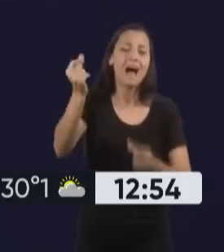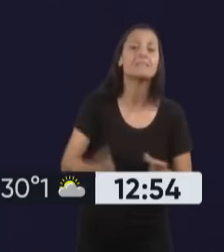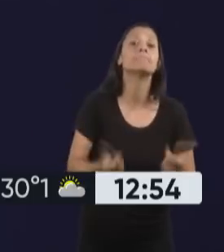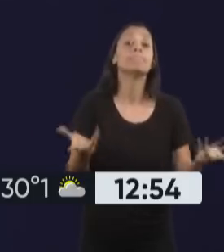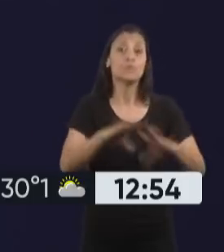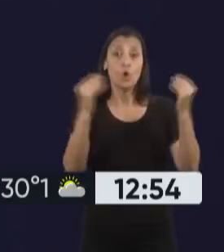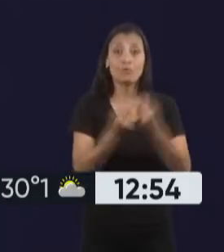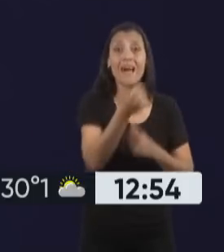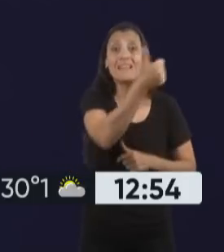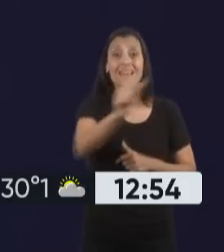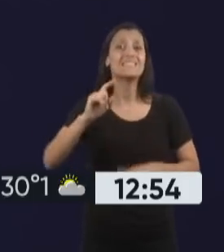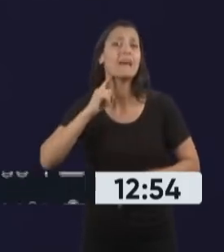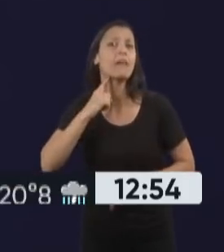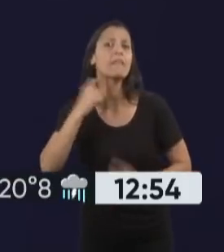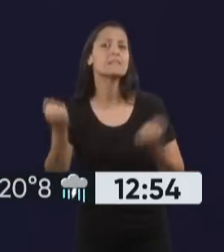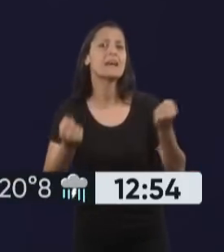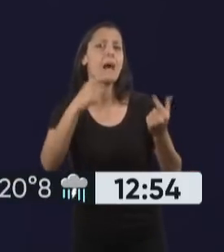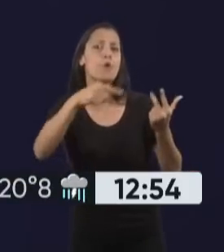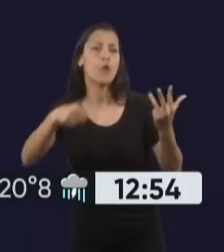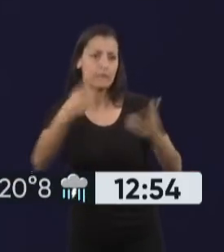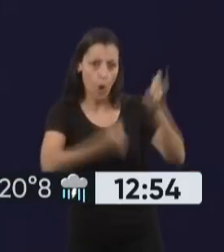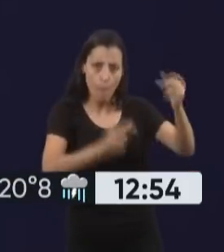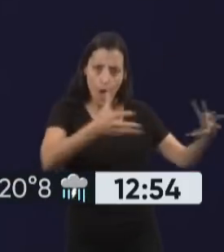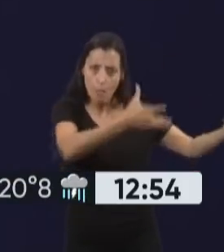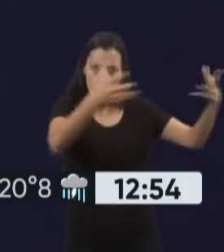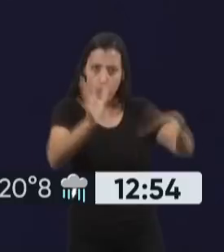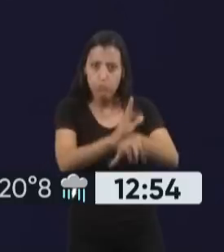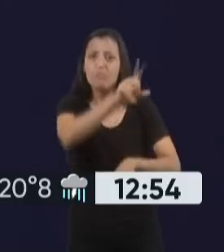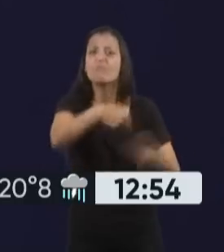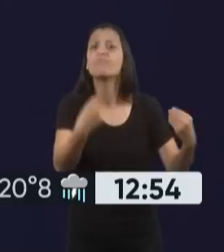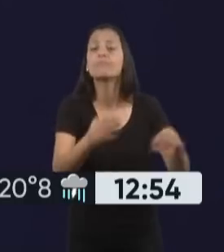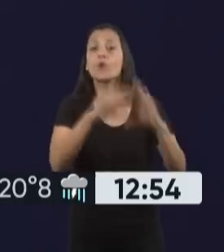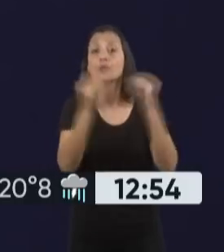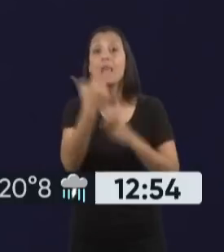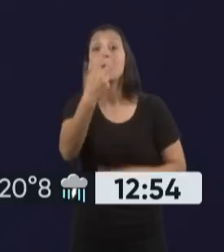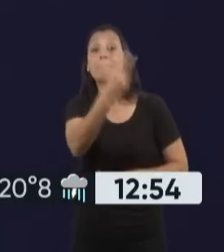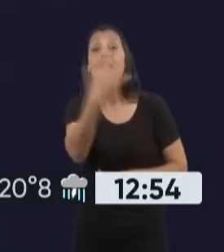Eran 613 camionetas que se adquirieron por